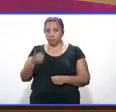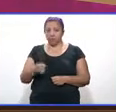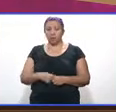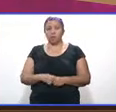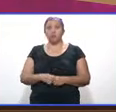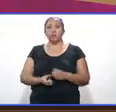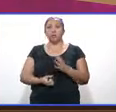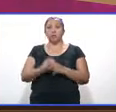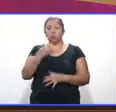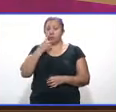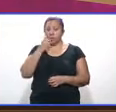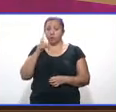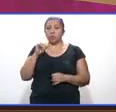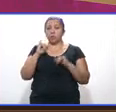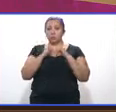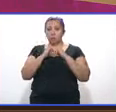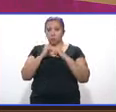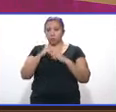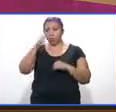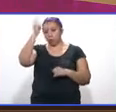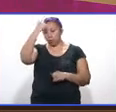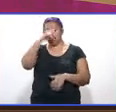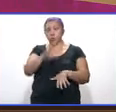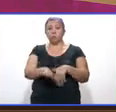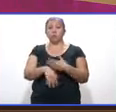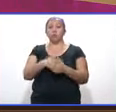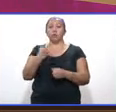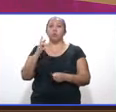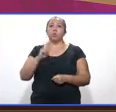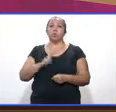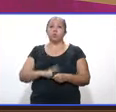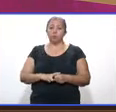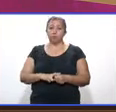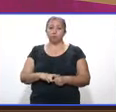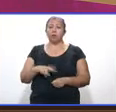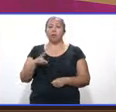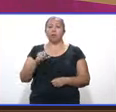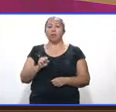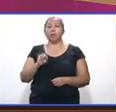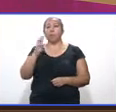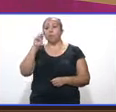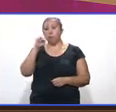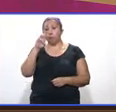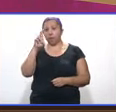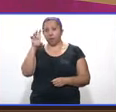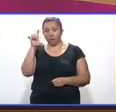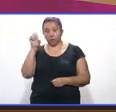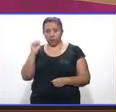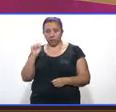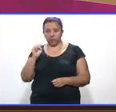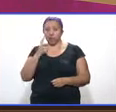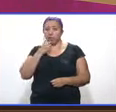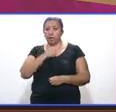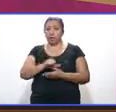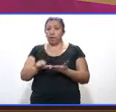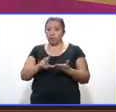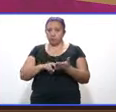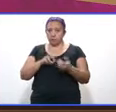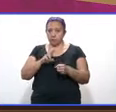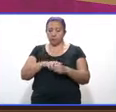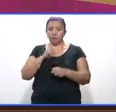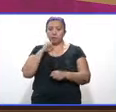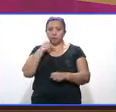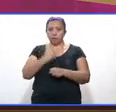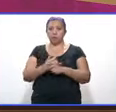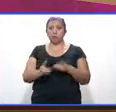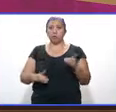el nuevo rector del Instituto Tecnológico Superior del Sur y Aradne Fernanda Morales Acevedo, asesora de la Secretaría